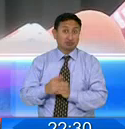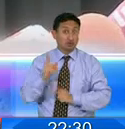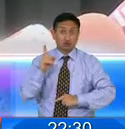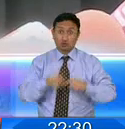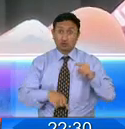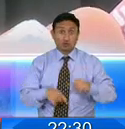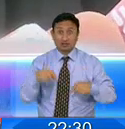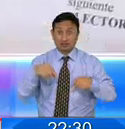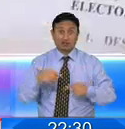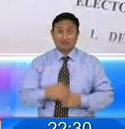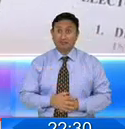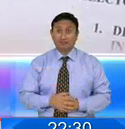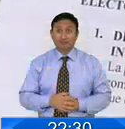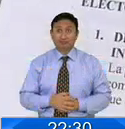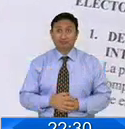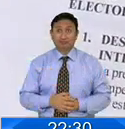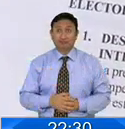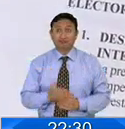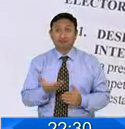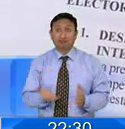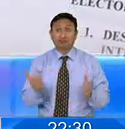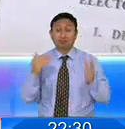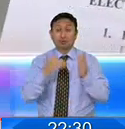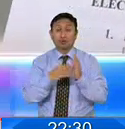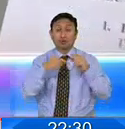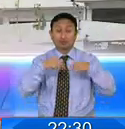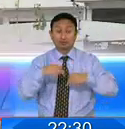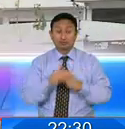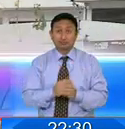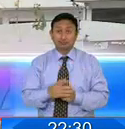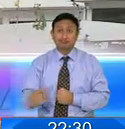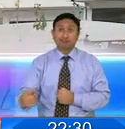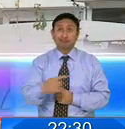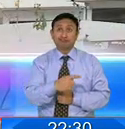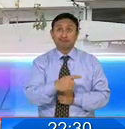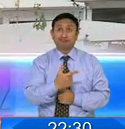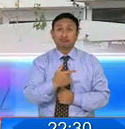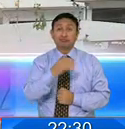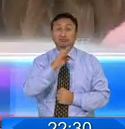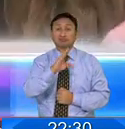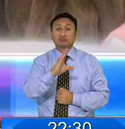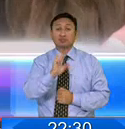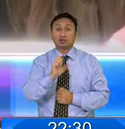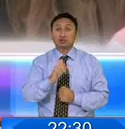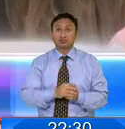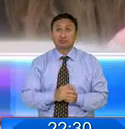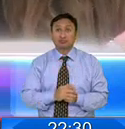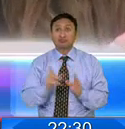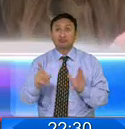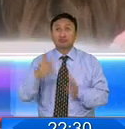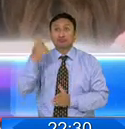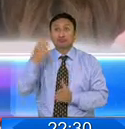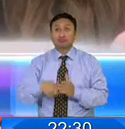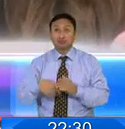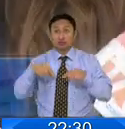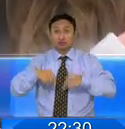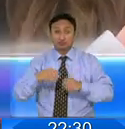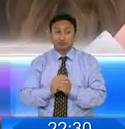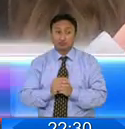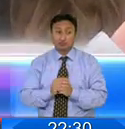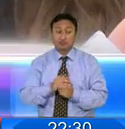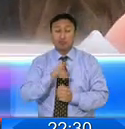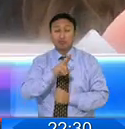Tribunal Contencioso Electoral. Con esto nuevamente regresa la pelota a la cancha del TSE. Y las sanciones es una multa que va